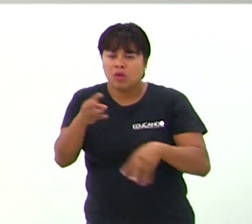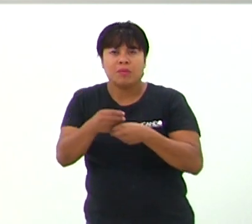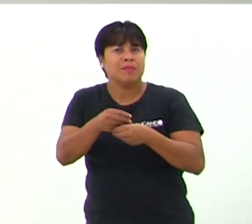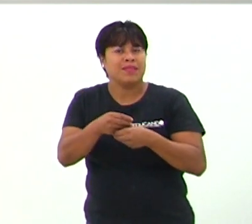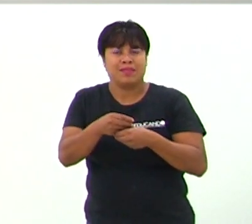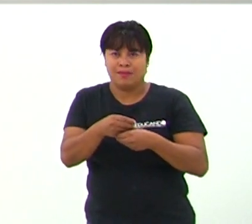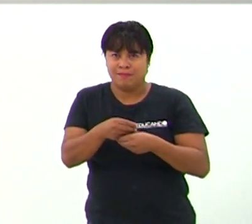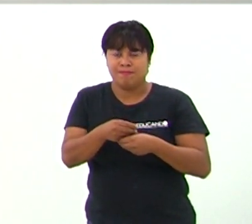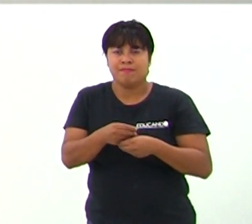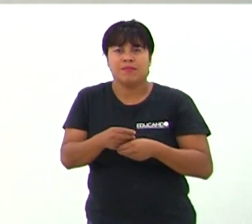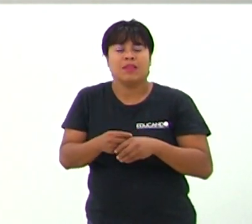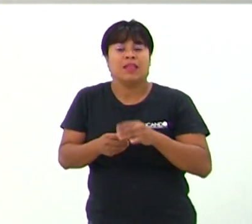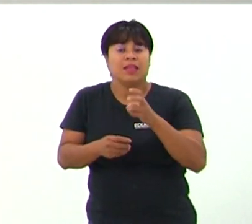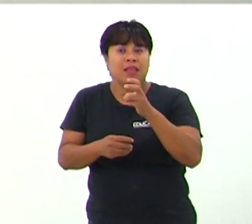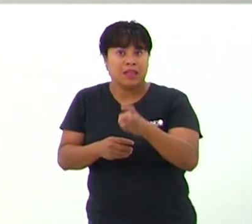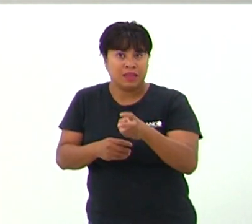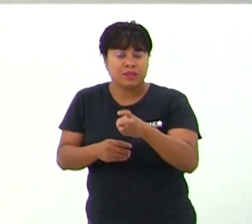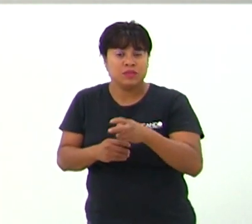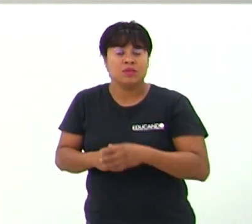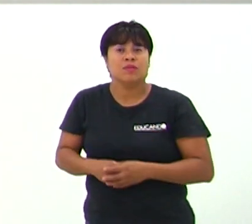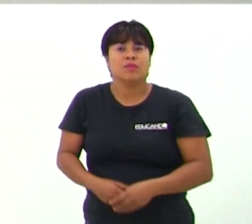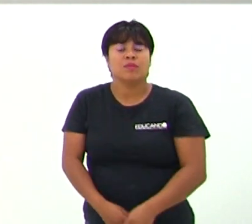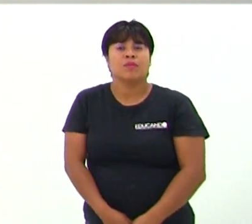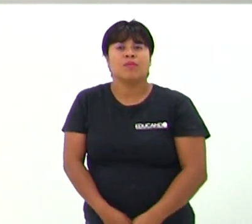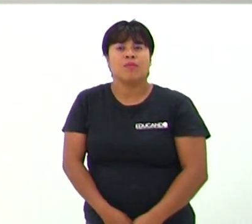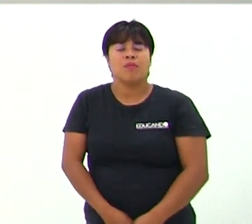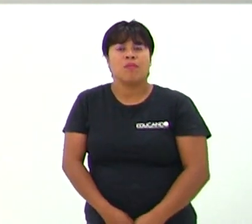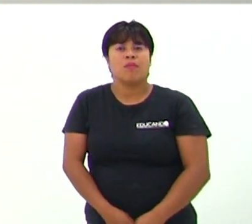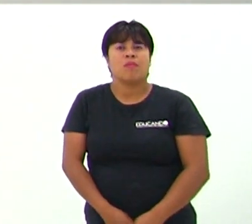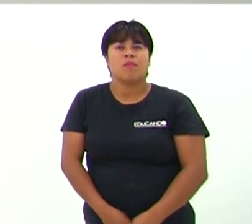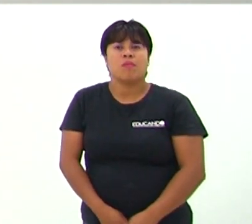¿bien? Sino